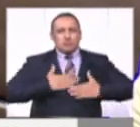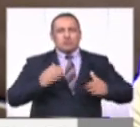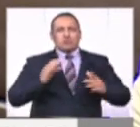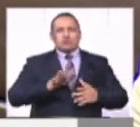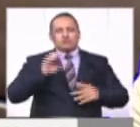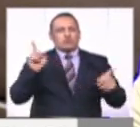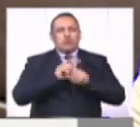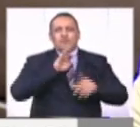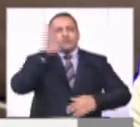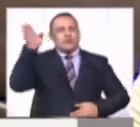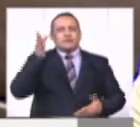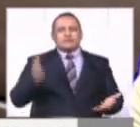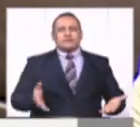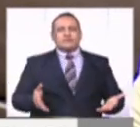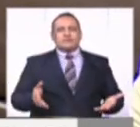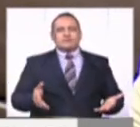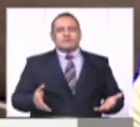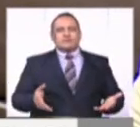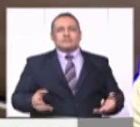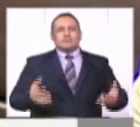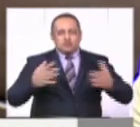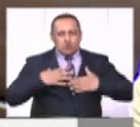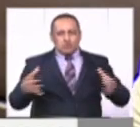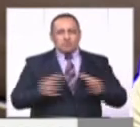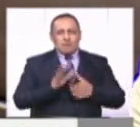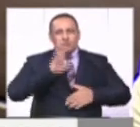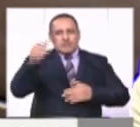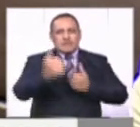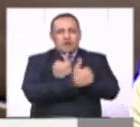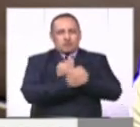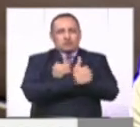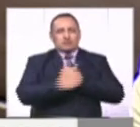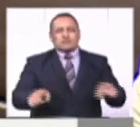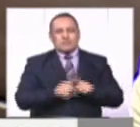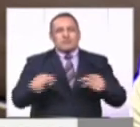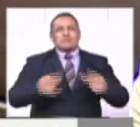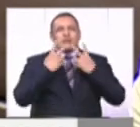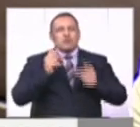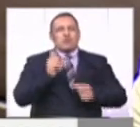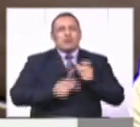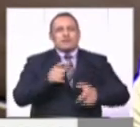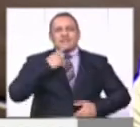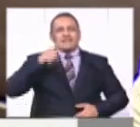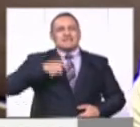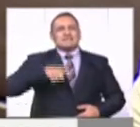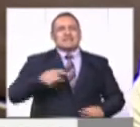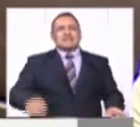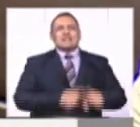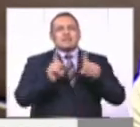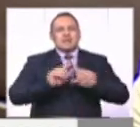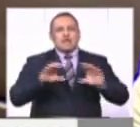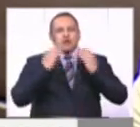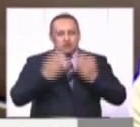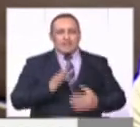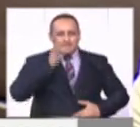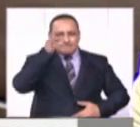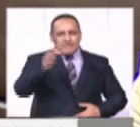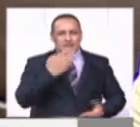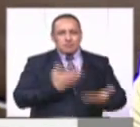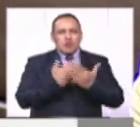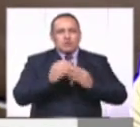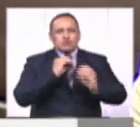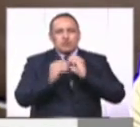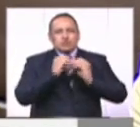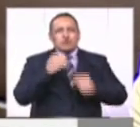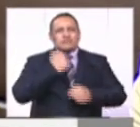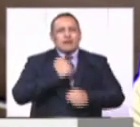no estuvieron vamos a ayacucho y veamos cómo la gente necesita que congresista vaya y articule la